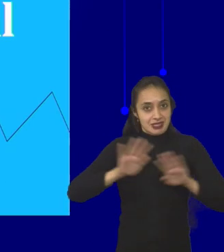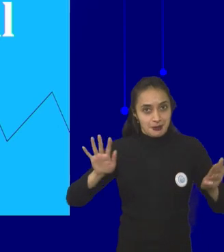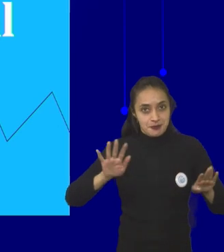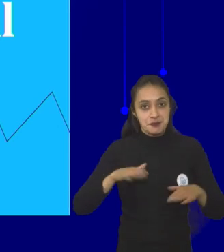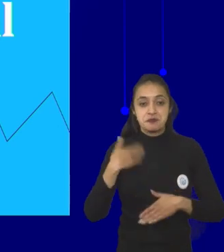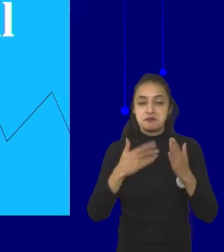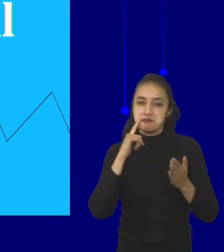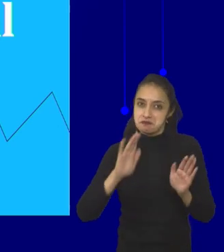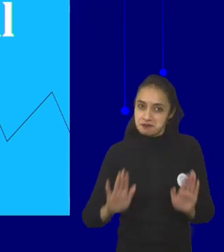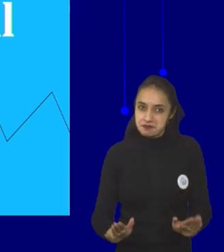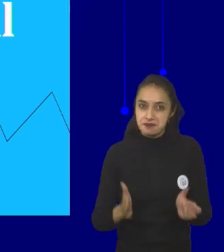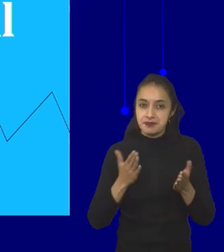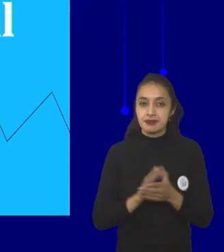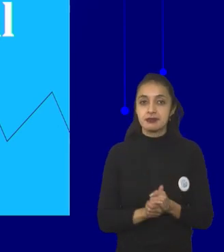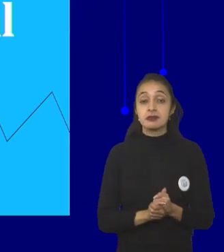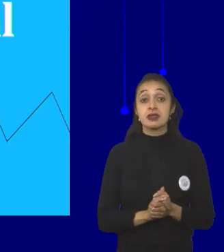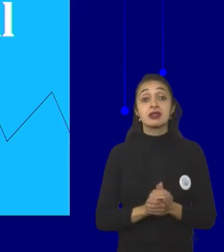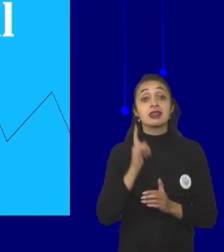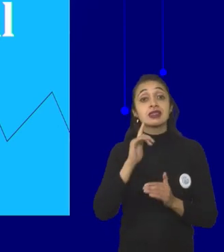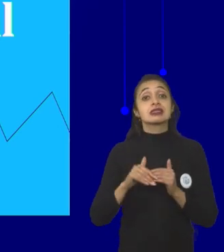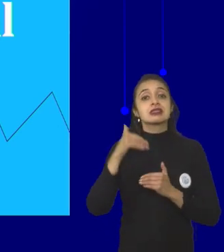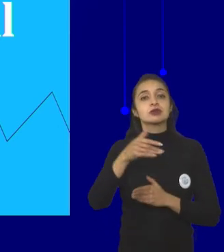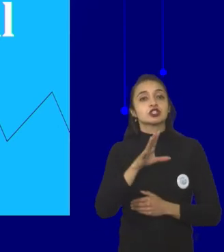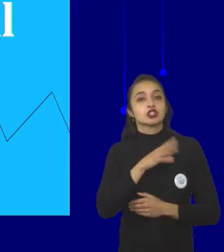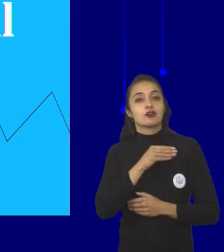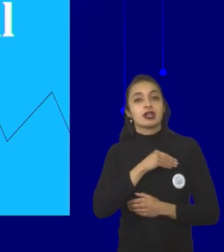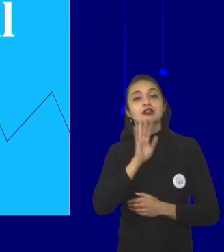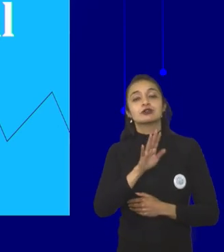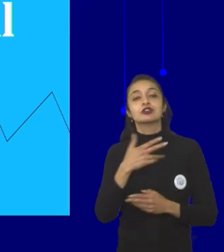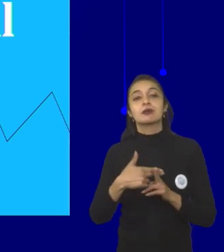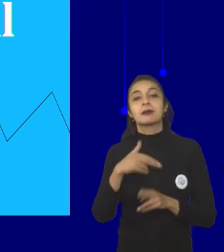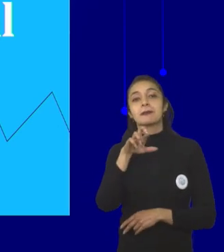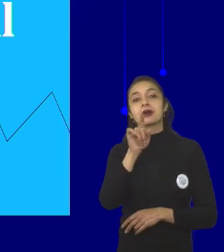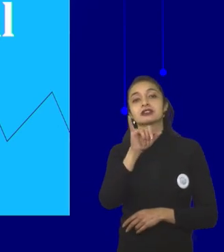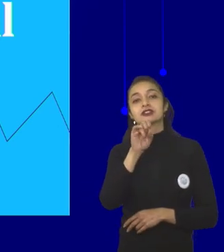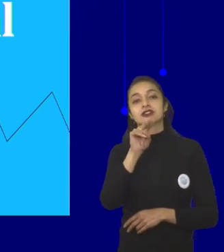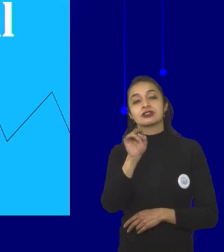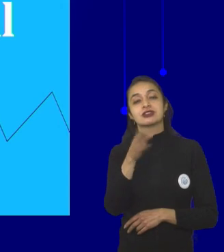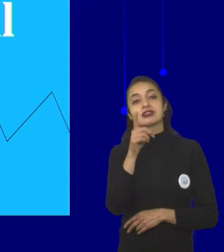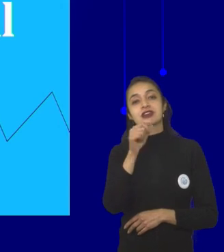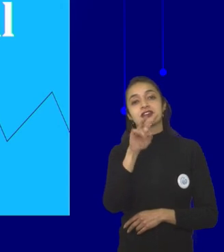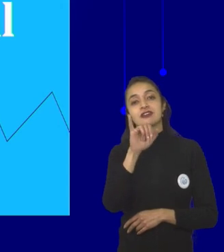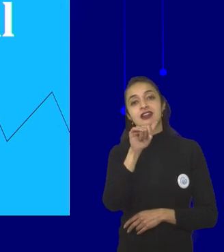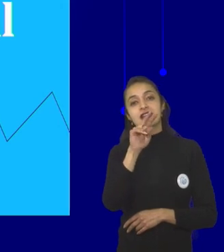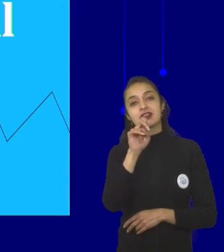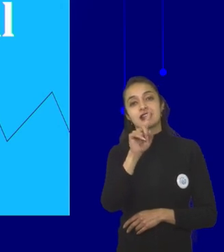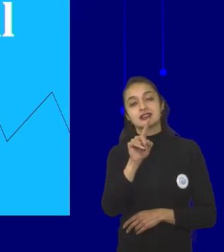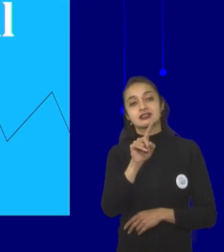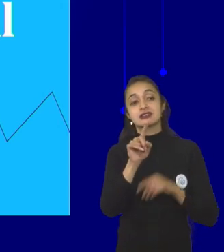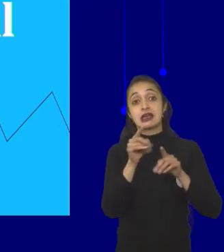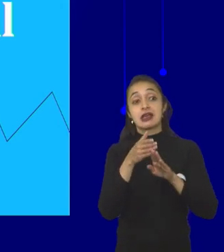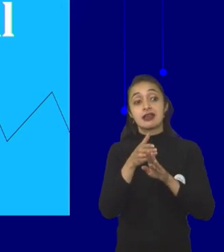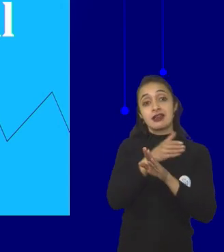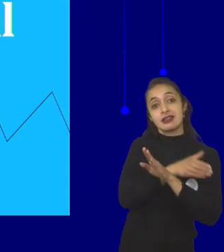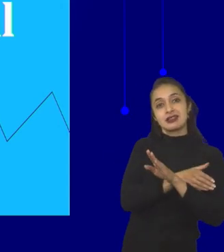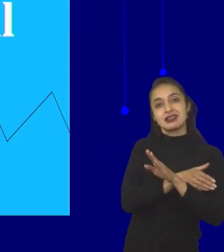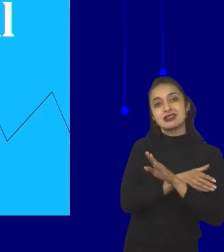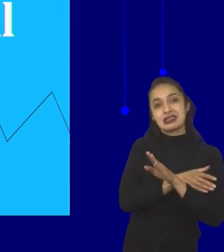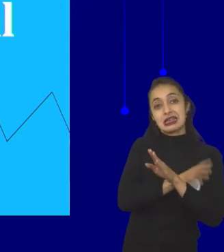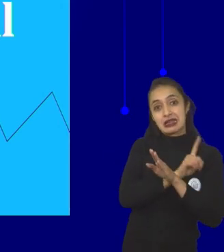qué vino después? Pasión de Gavilanes. Antes de estrenarse Pálpito, llega a nosotros,